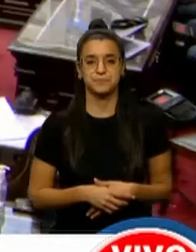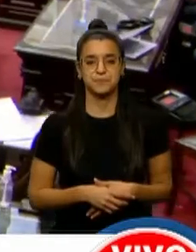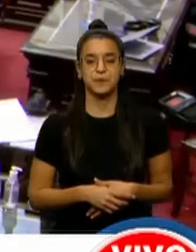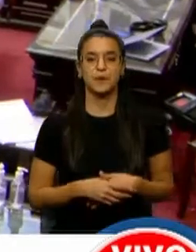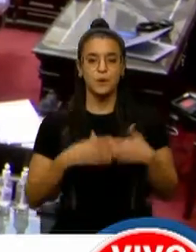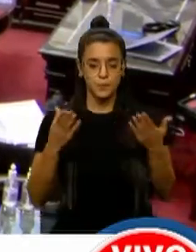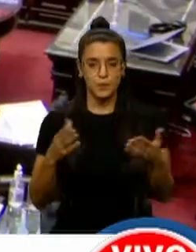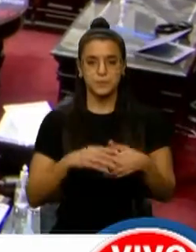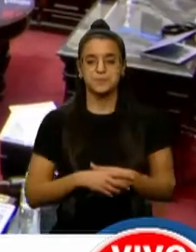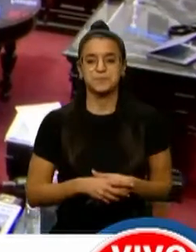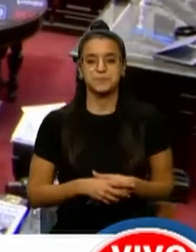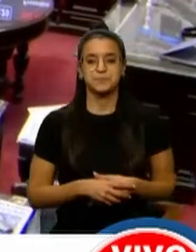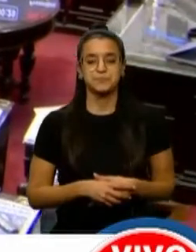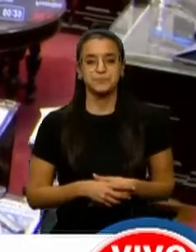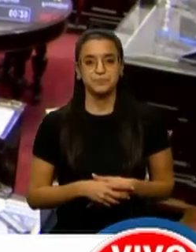Bueno,